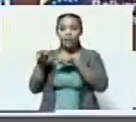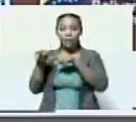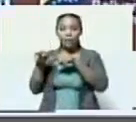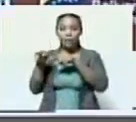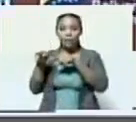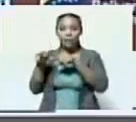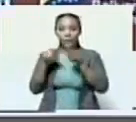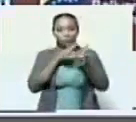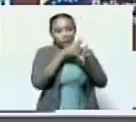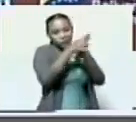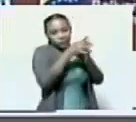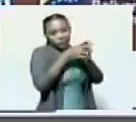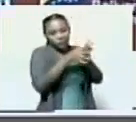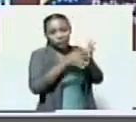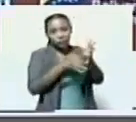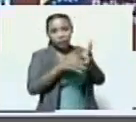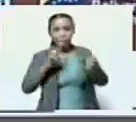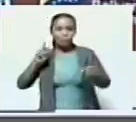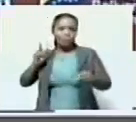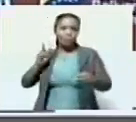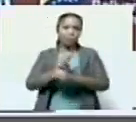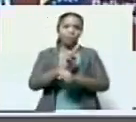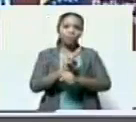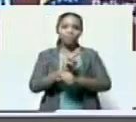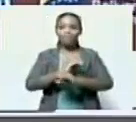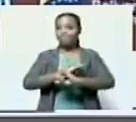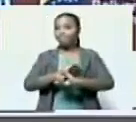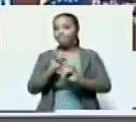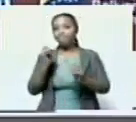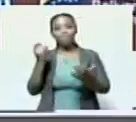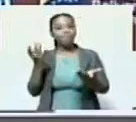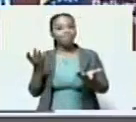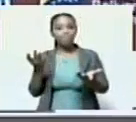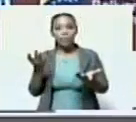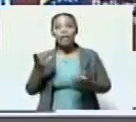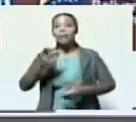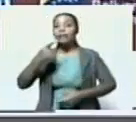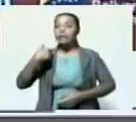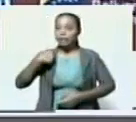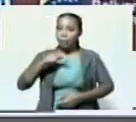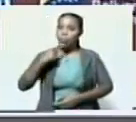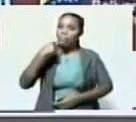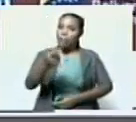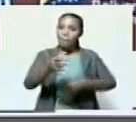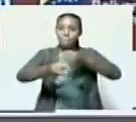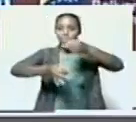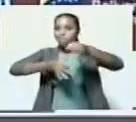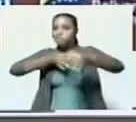todo ese esquema, pues, violento, definitivamente tenemos que decirlo.